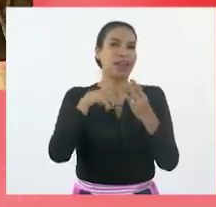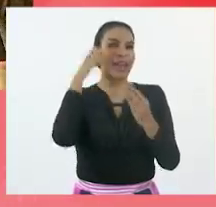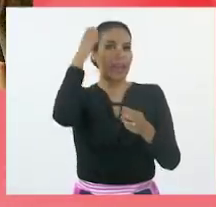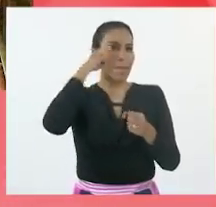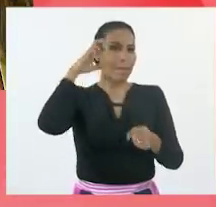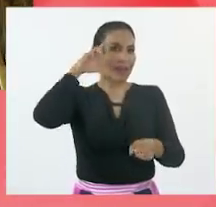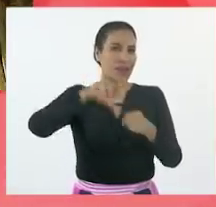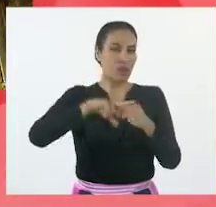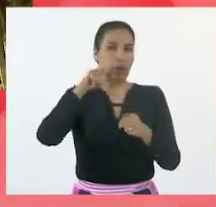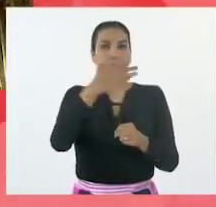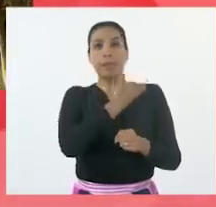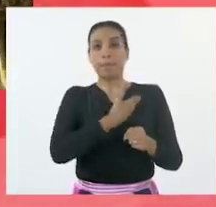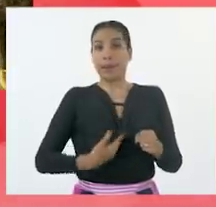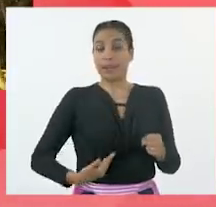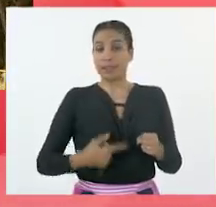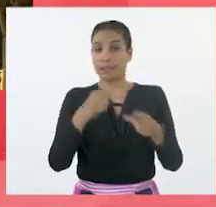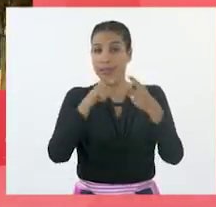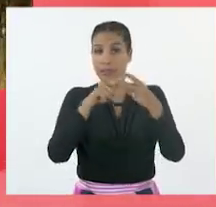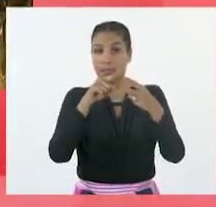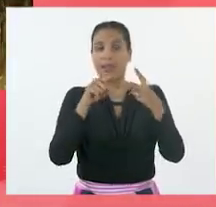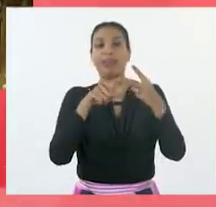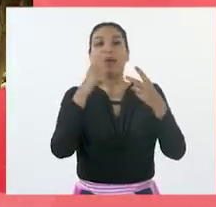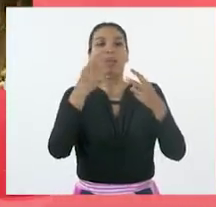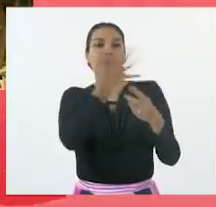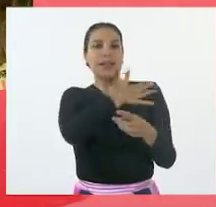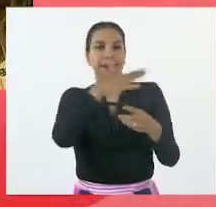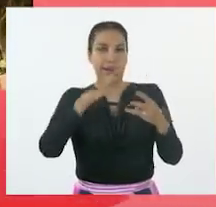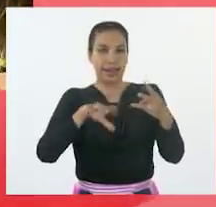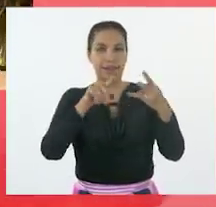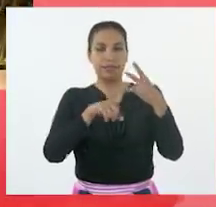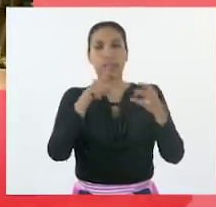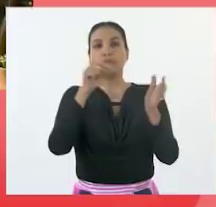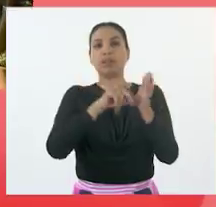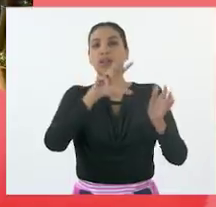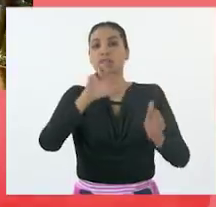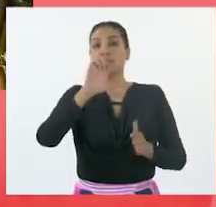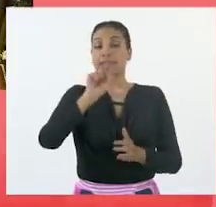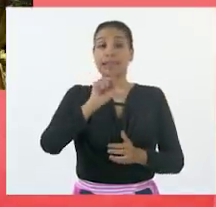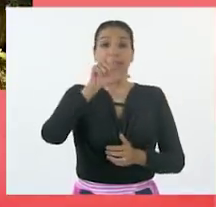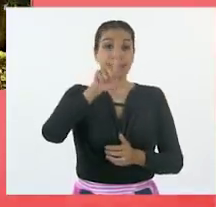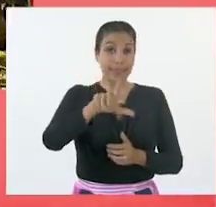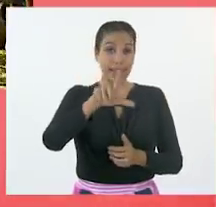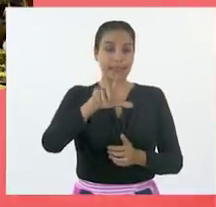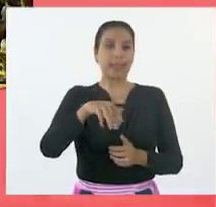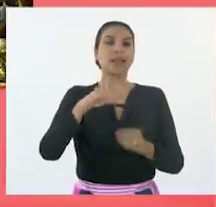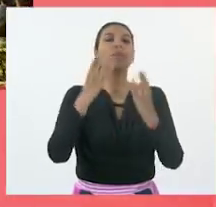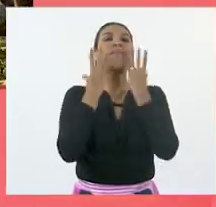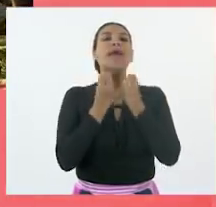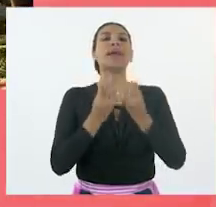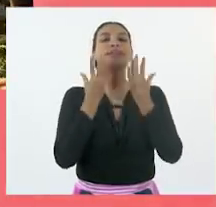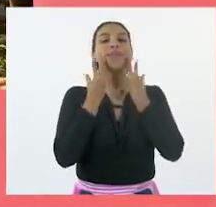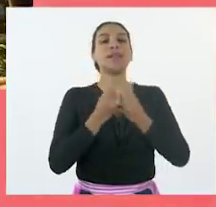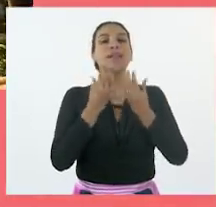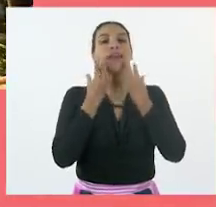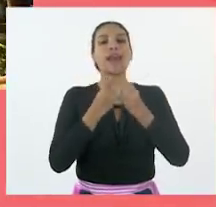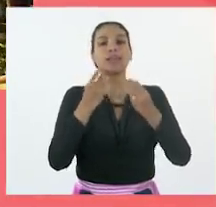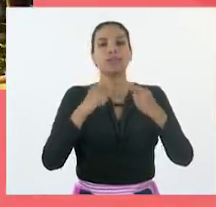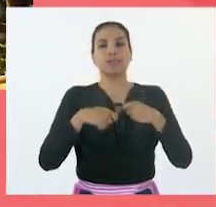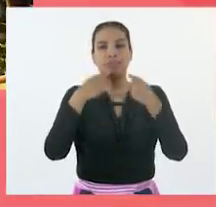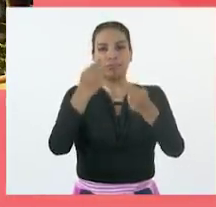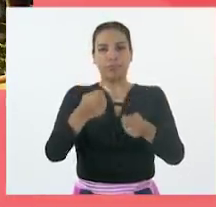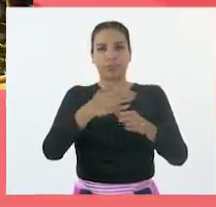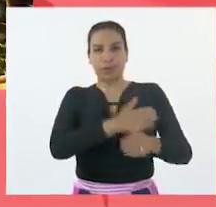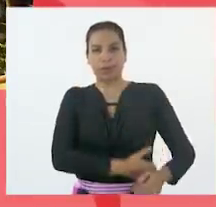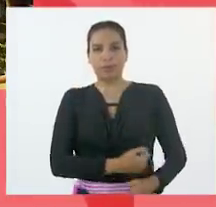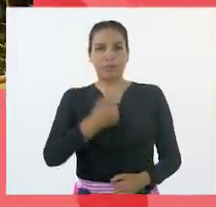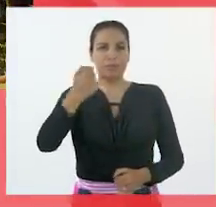emperador, un presidente y un general. En 1867, Maximiliano de Habsburgo entregó su espada